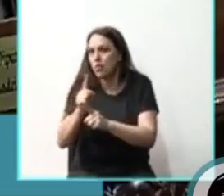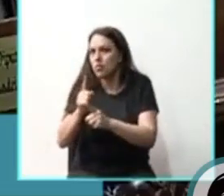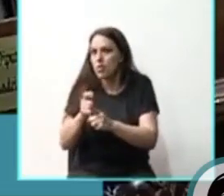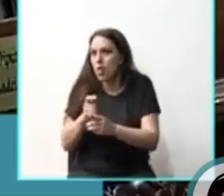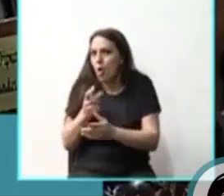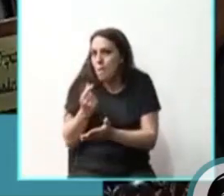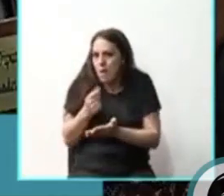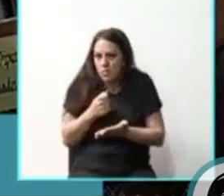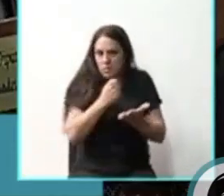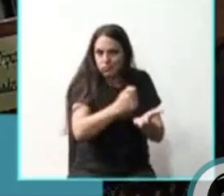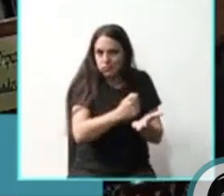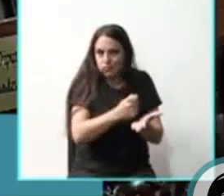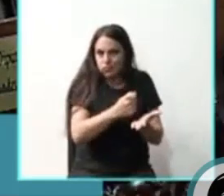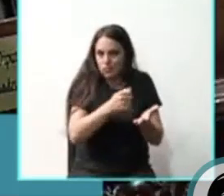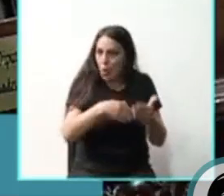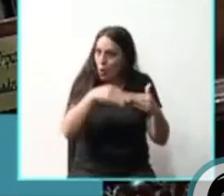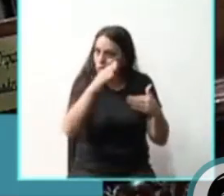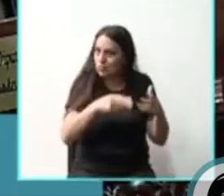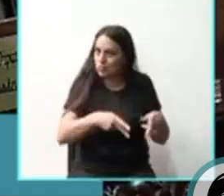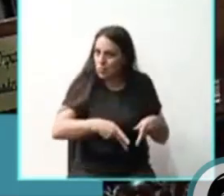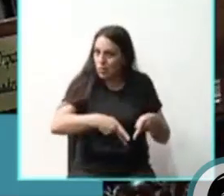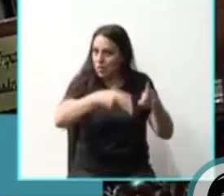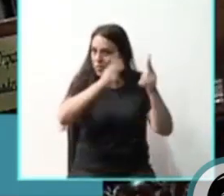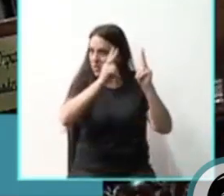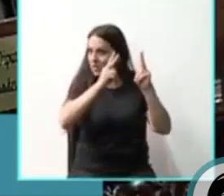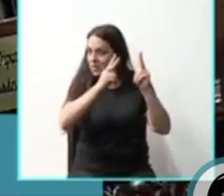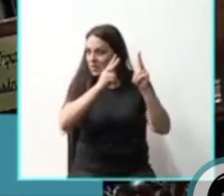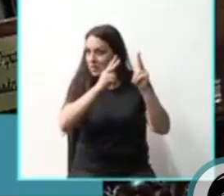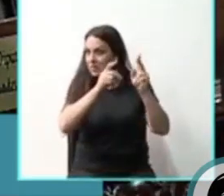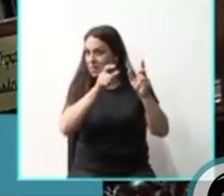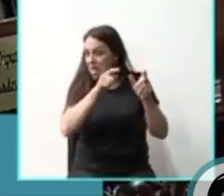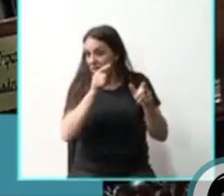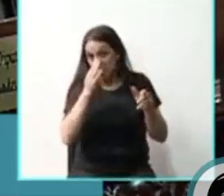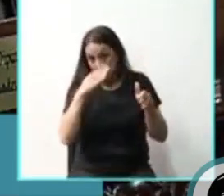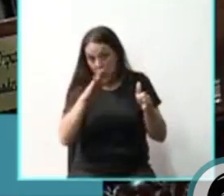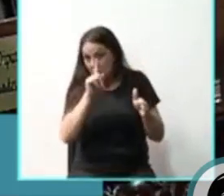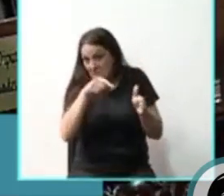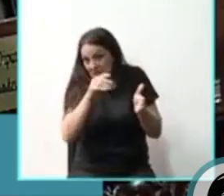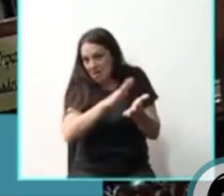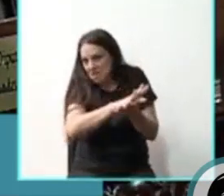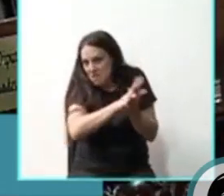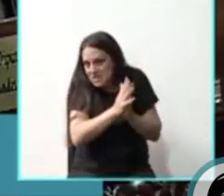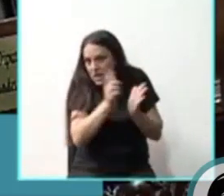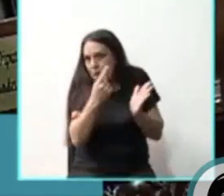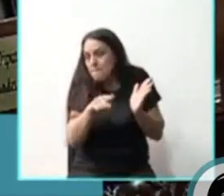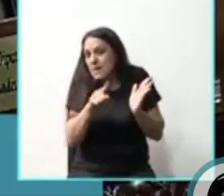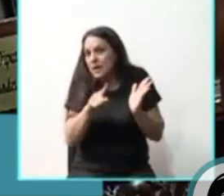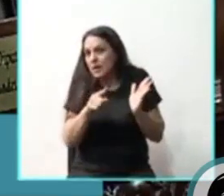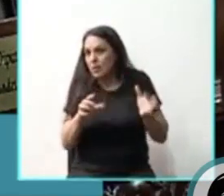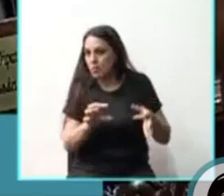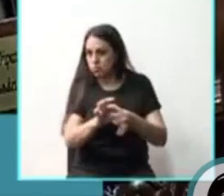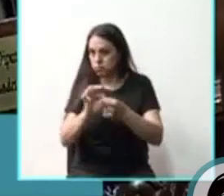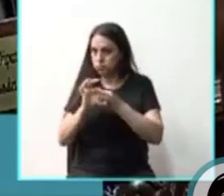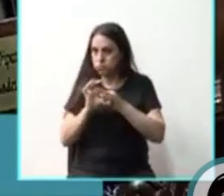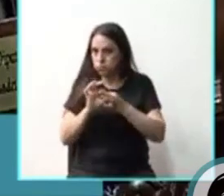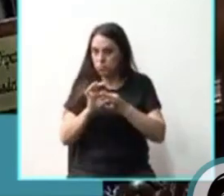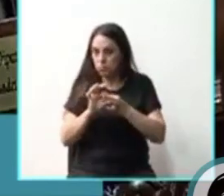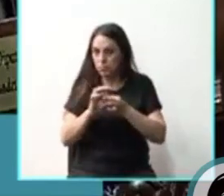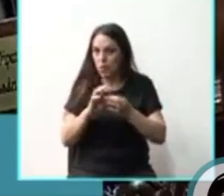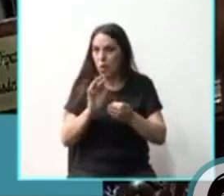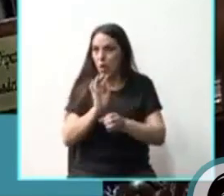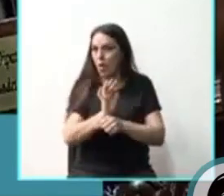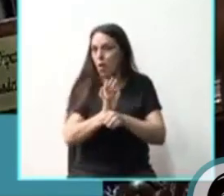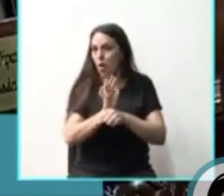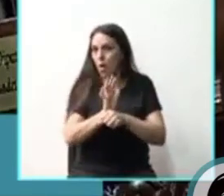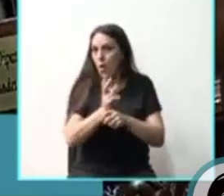que luego sean vacías pero que hacen que junto con esto dios se revalorice es